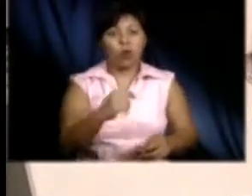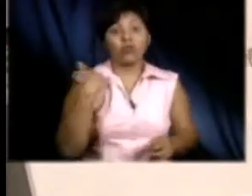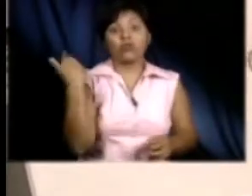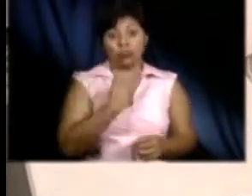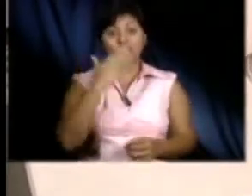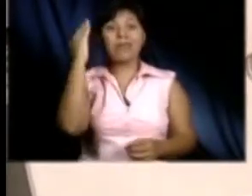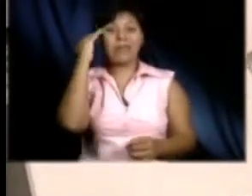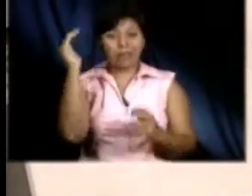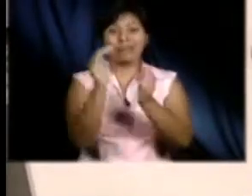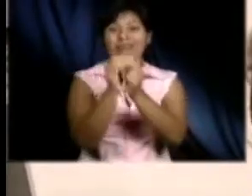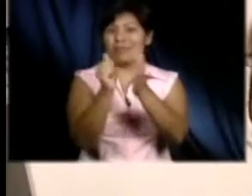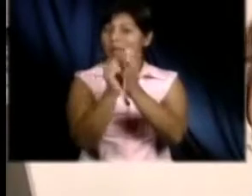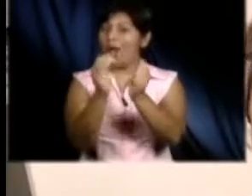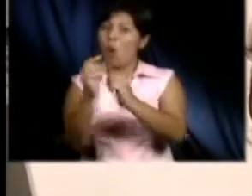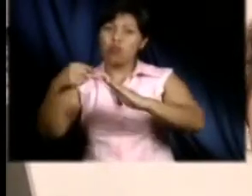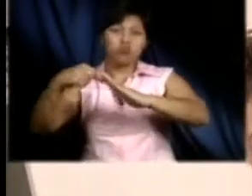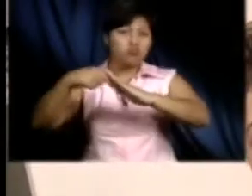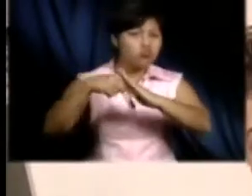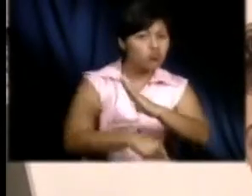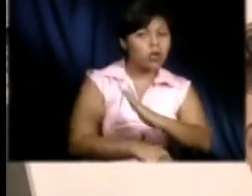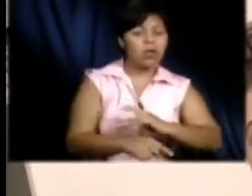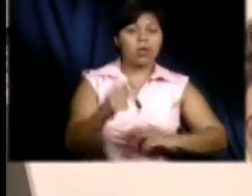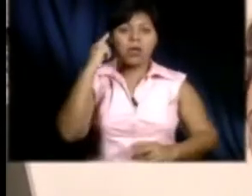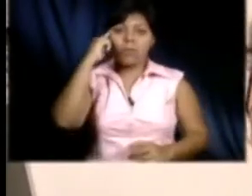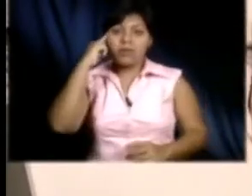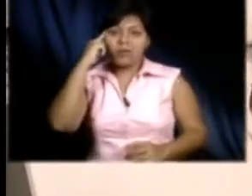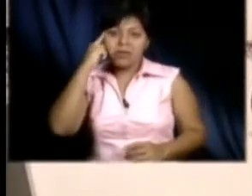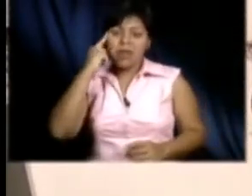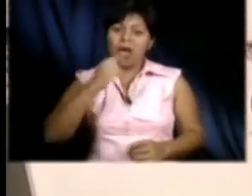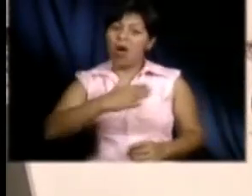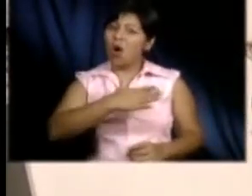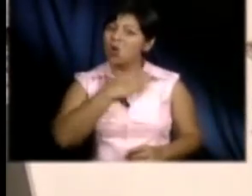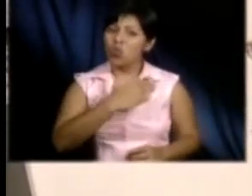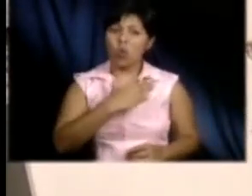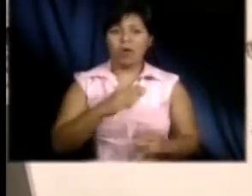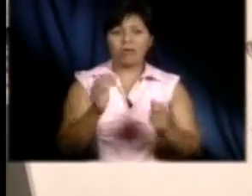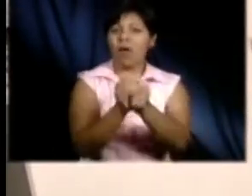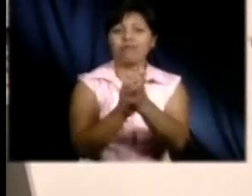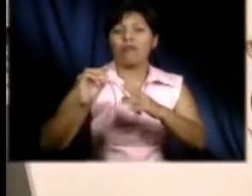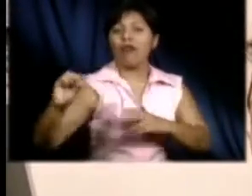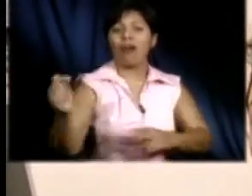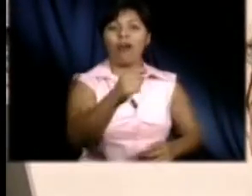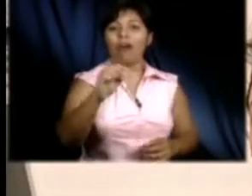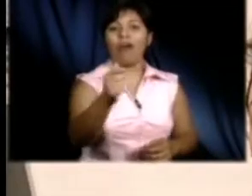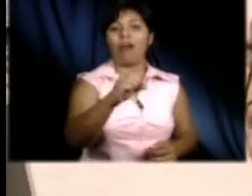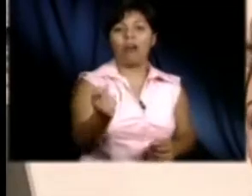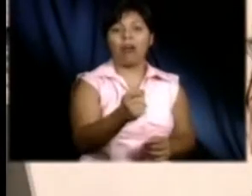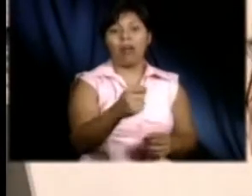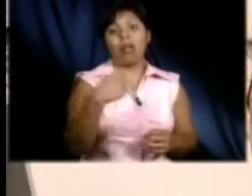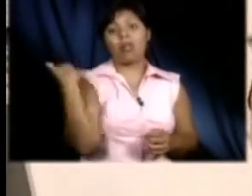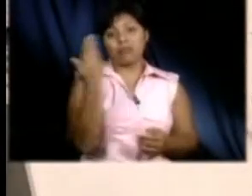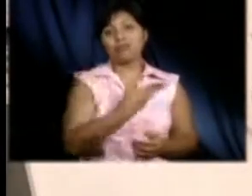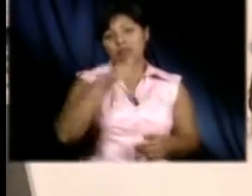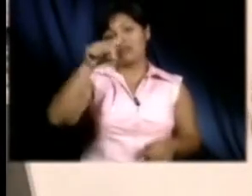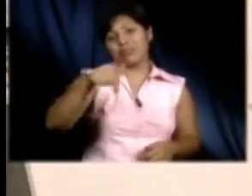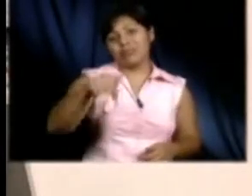Sin embargo, dado que es una problemática bien compleja, resulta difícil dar respuestas tan